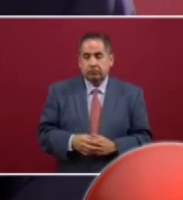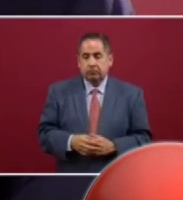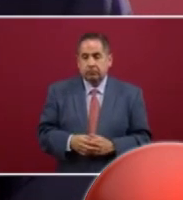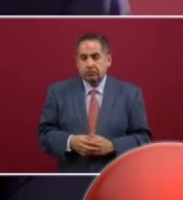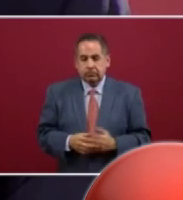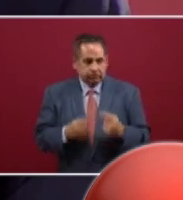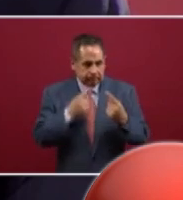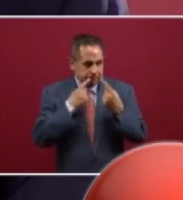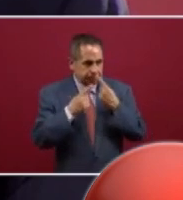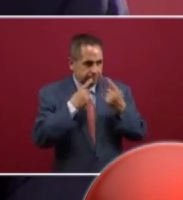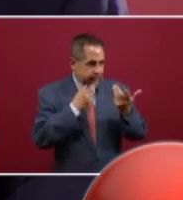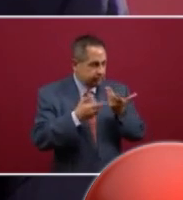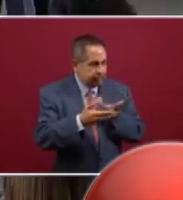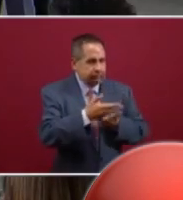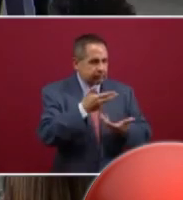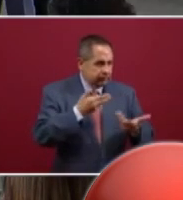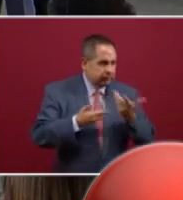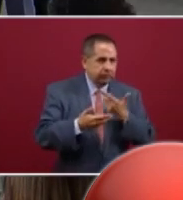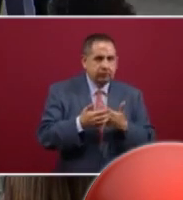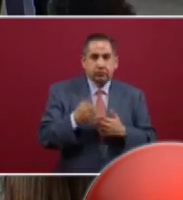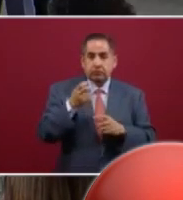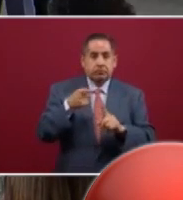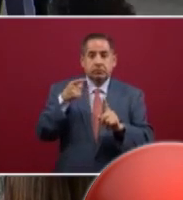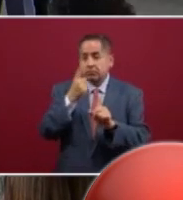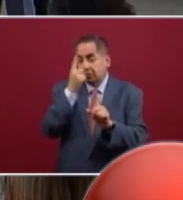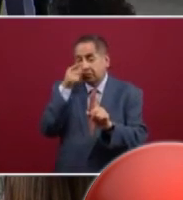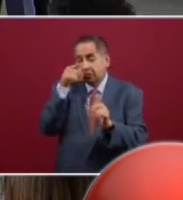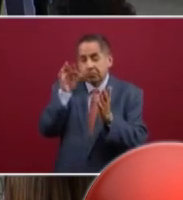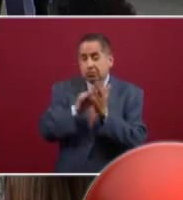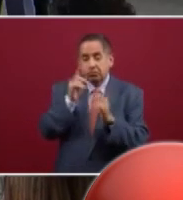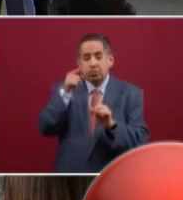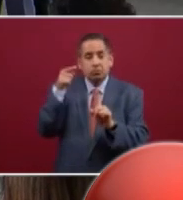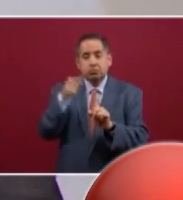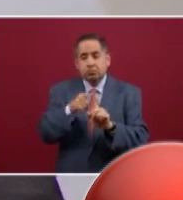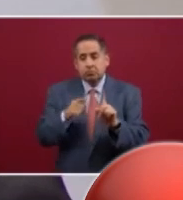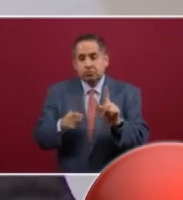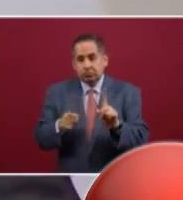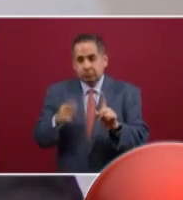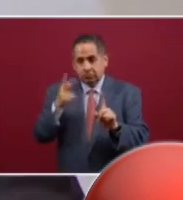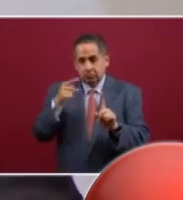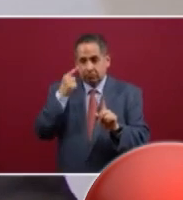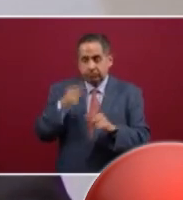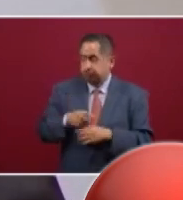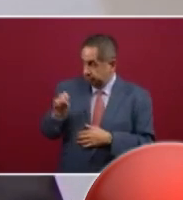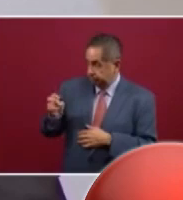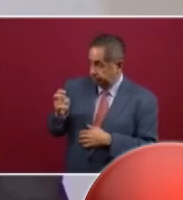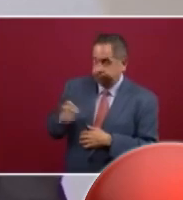de negociación, ese punto. Así fue,